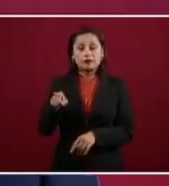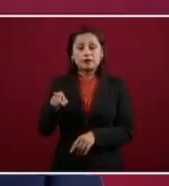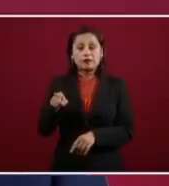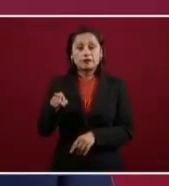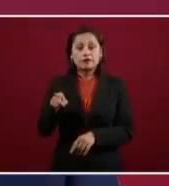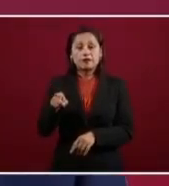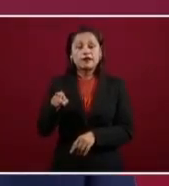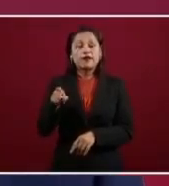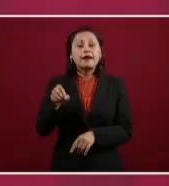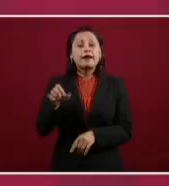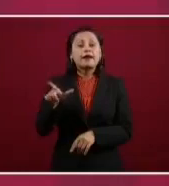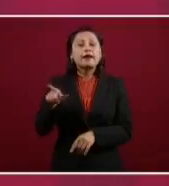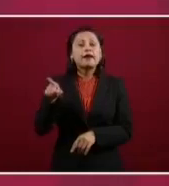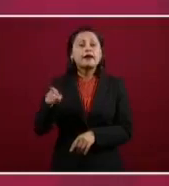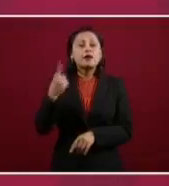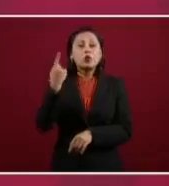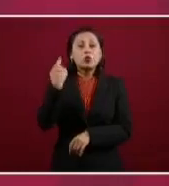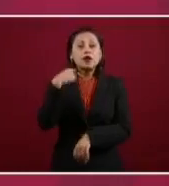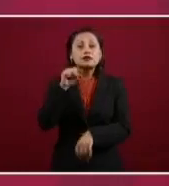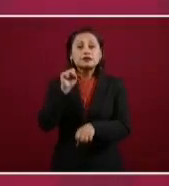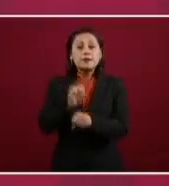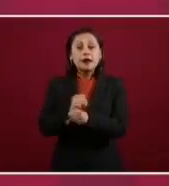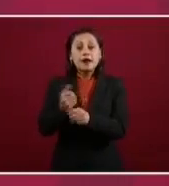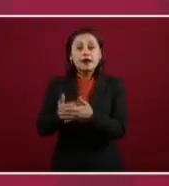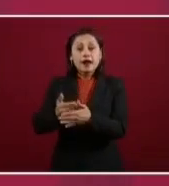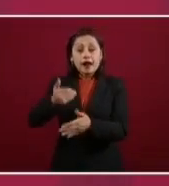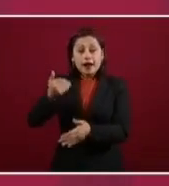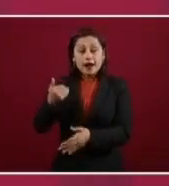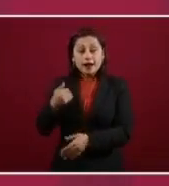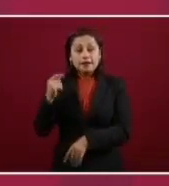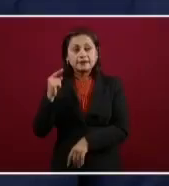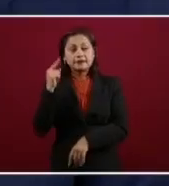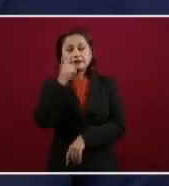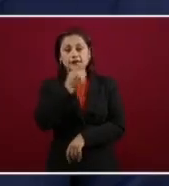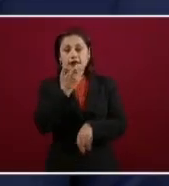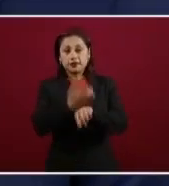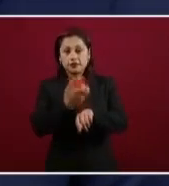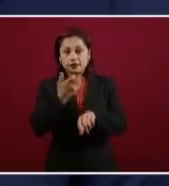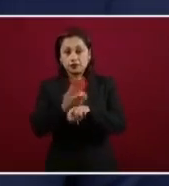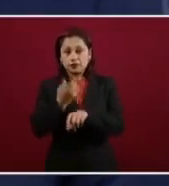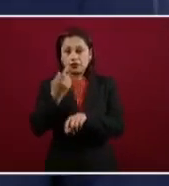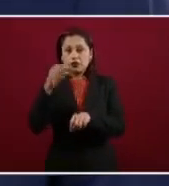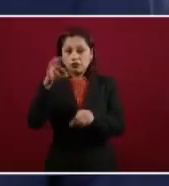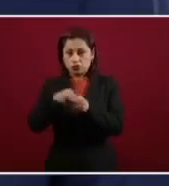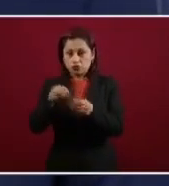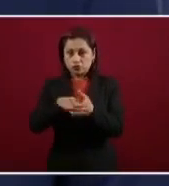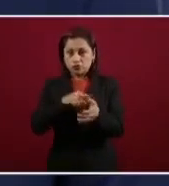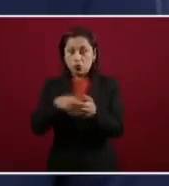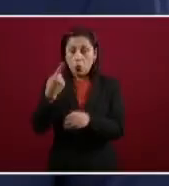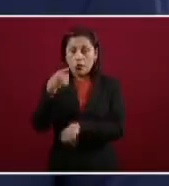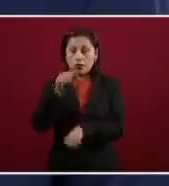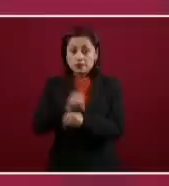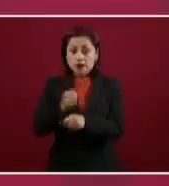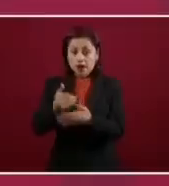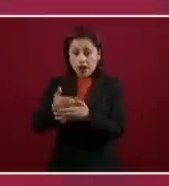una semana antes de la elección en eeuu imagínense